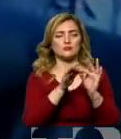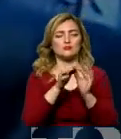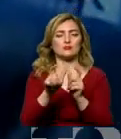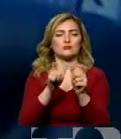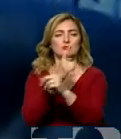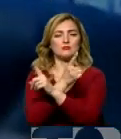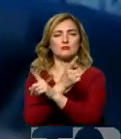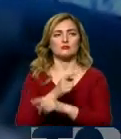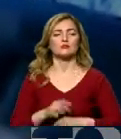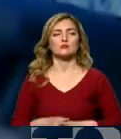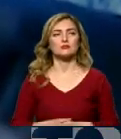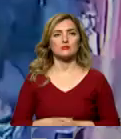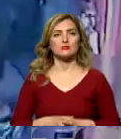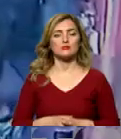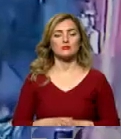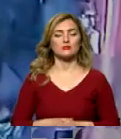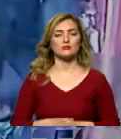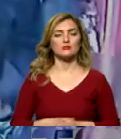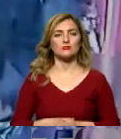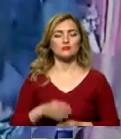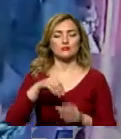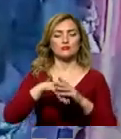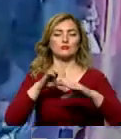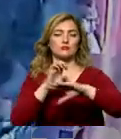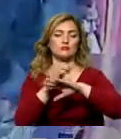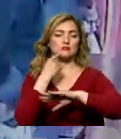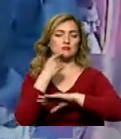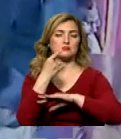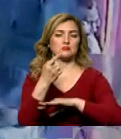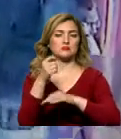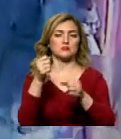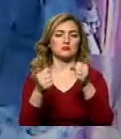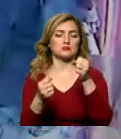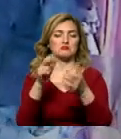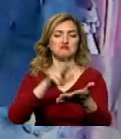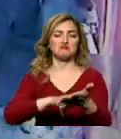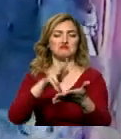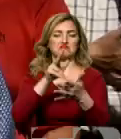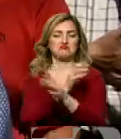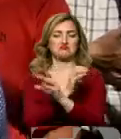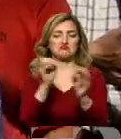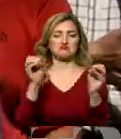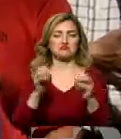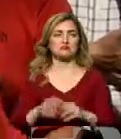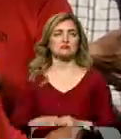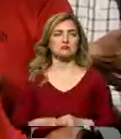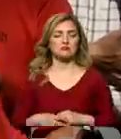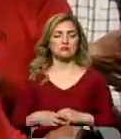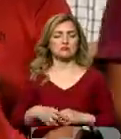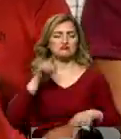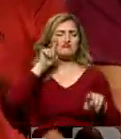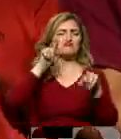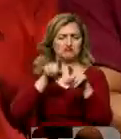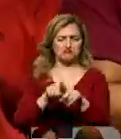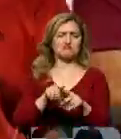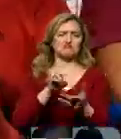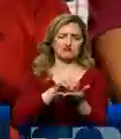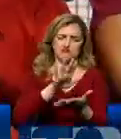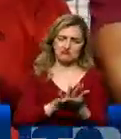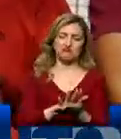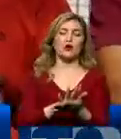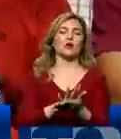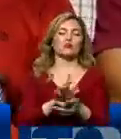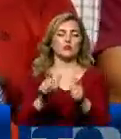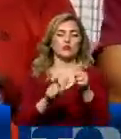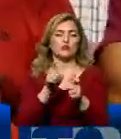para personas con discapacidad. Sin embargo, en el país, dicen, no hay vehículos homologados. Estamos de acuerdo en poner las